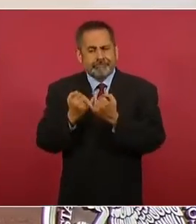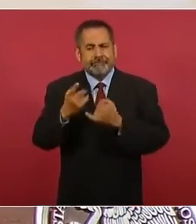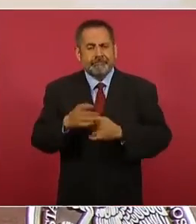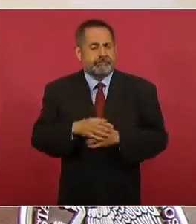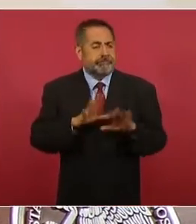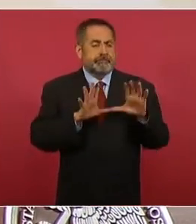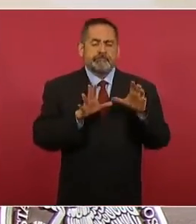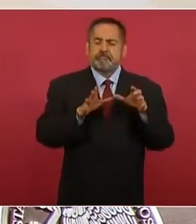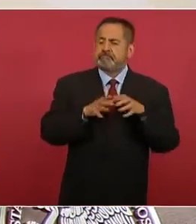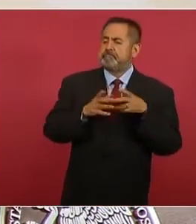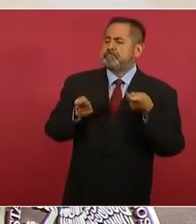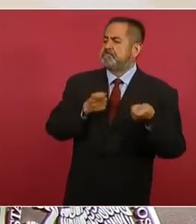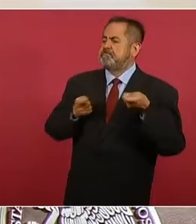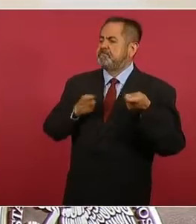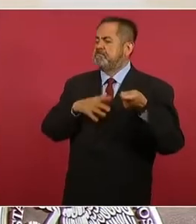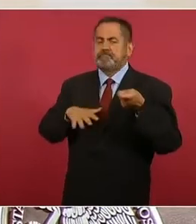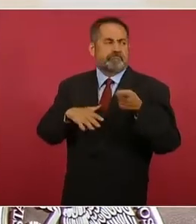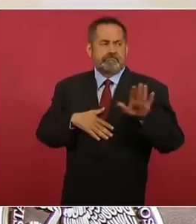oligarcas,